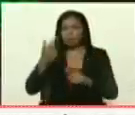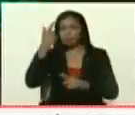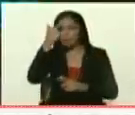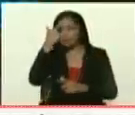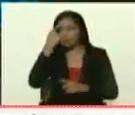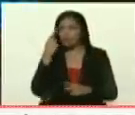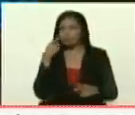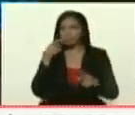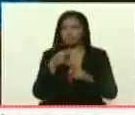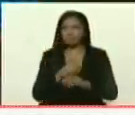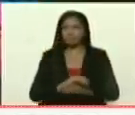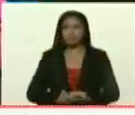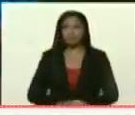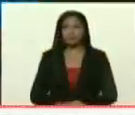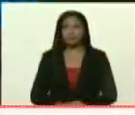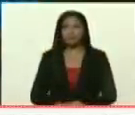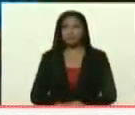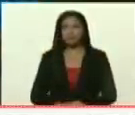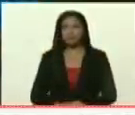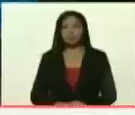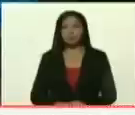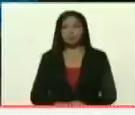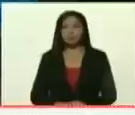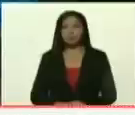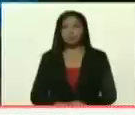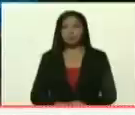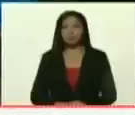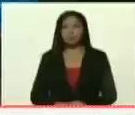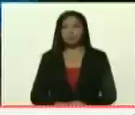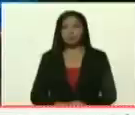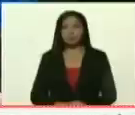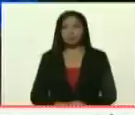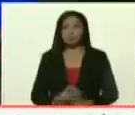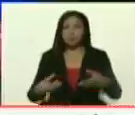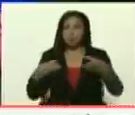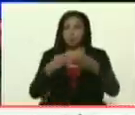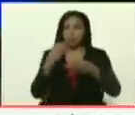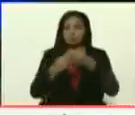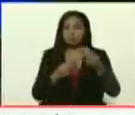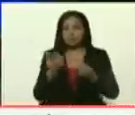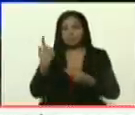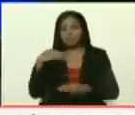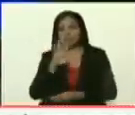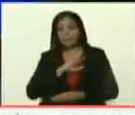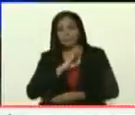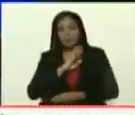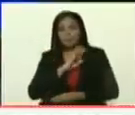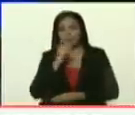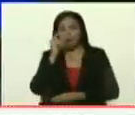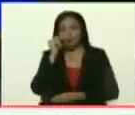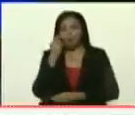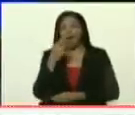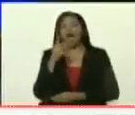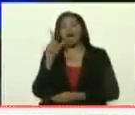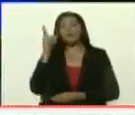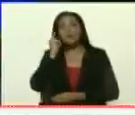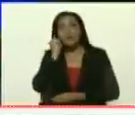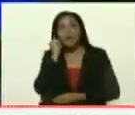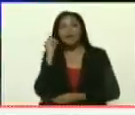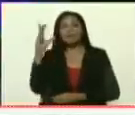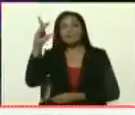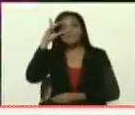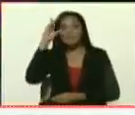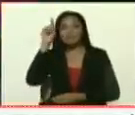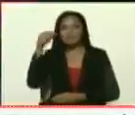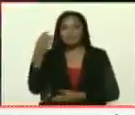de Srisrit Ravid Shankar, una reunión que contó con la participación también de la vicepresidenta ejecutiva de la